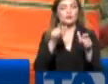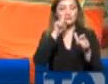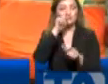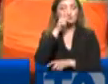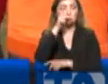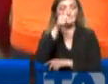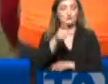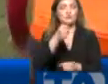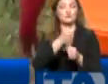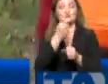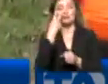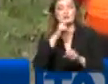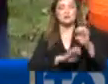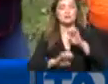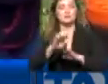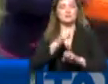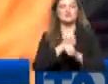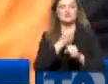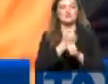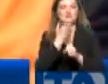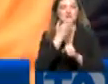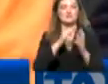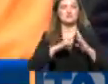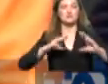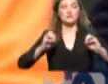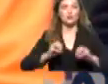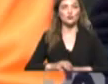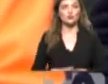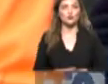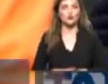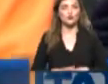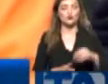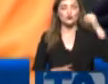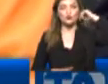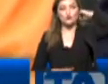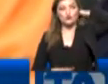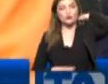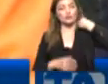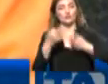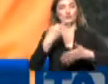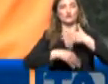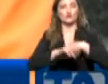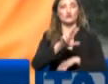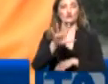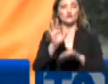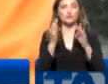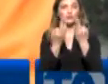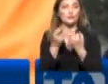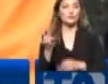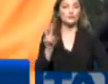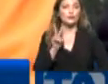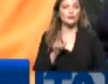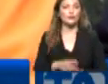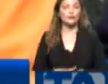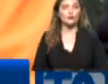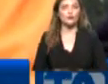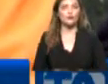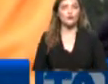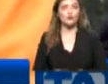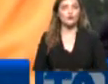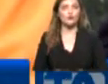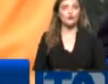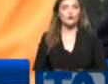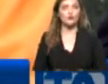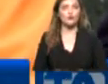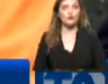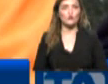la situación en Río Blanco del Cantón Baños. Tenemos 35 familias afectadas, tenemos también, como ya se